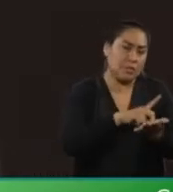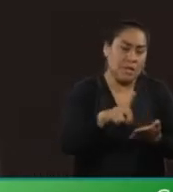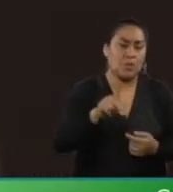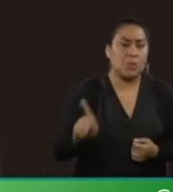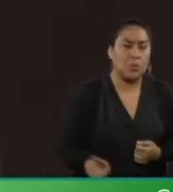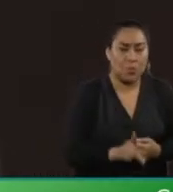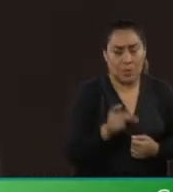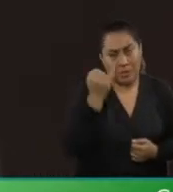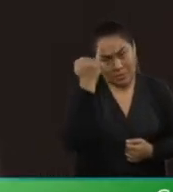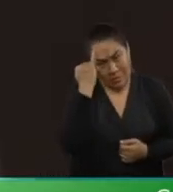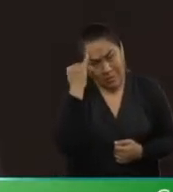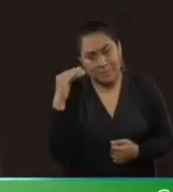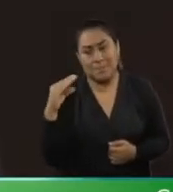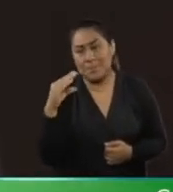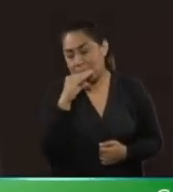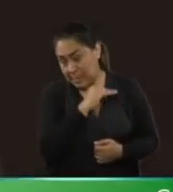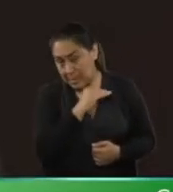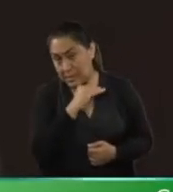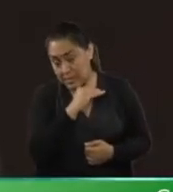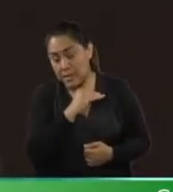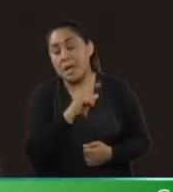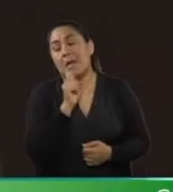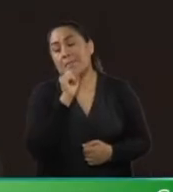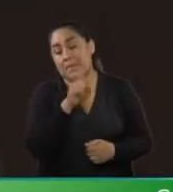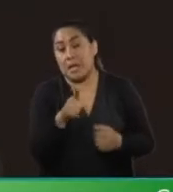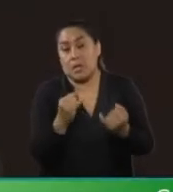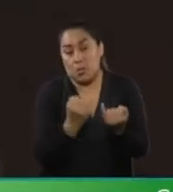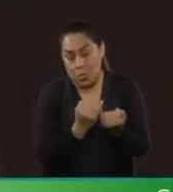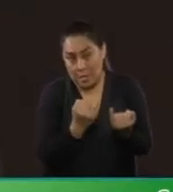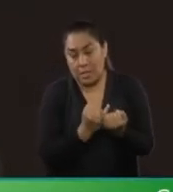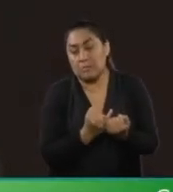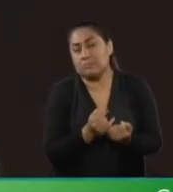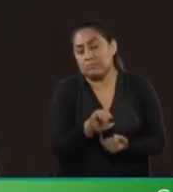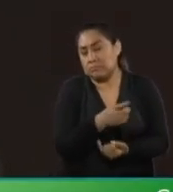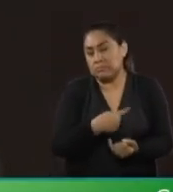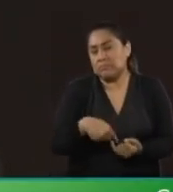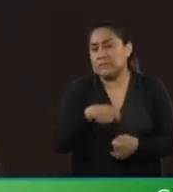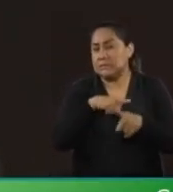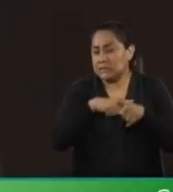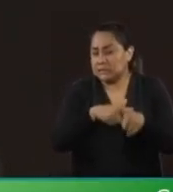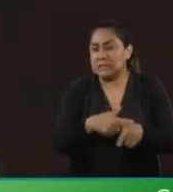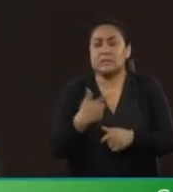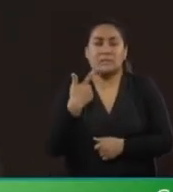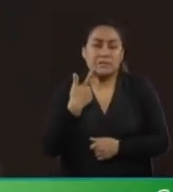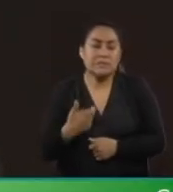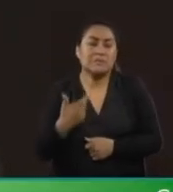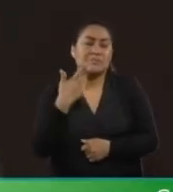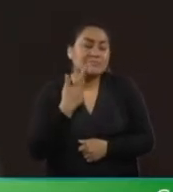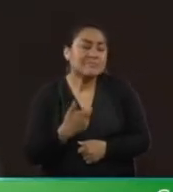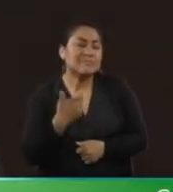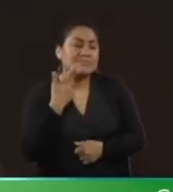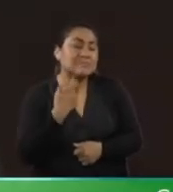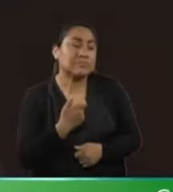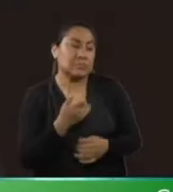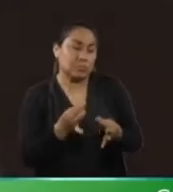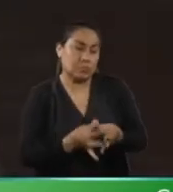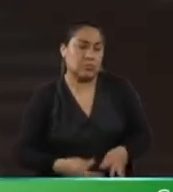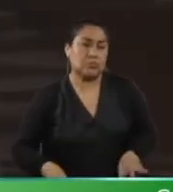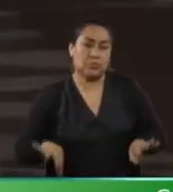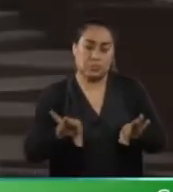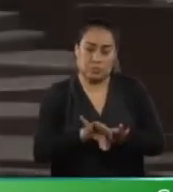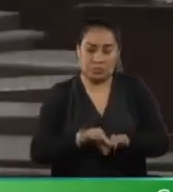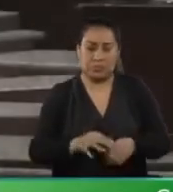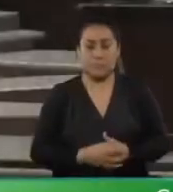y afromexicanos, porque incluso es una batalla que ha sido parte de nuestra agenda